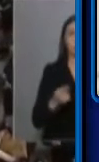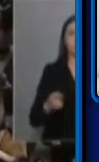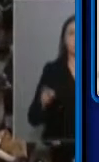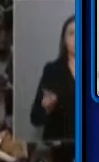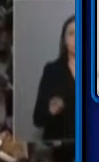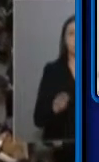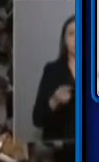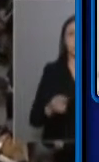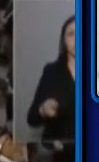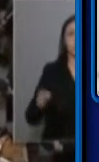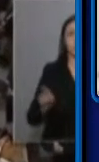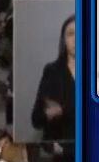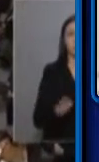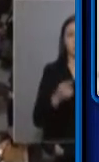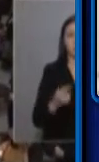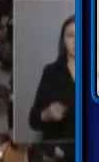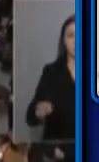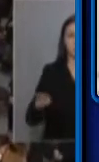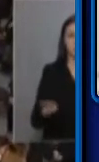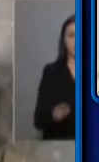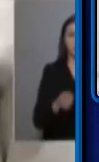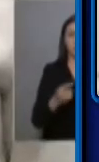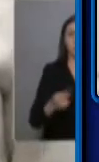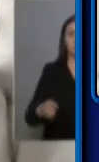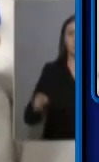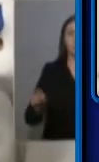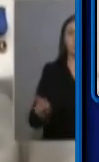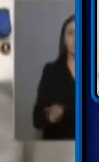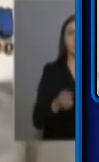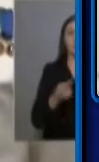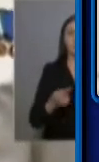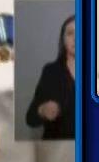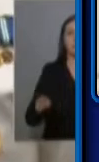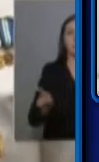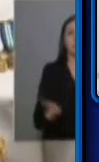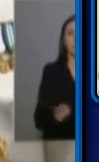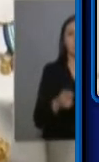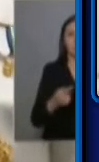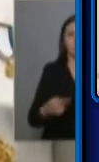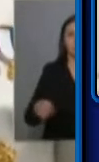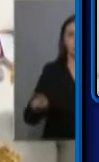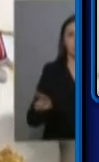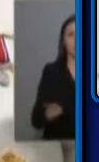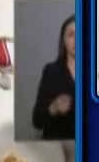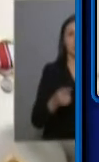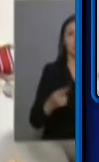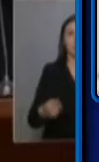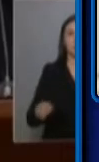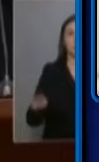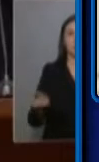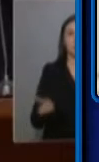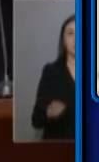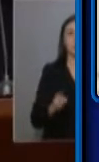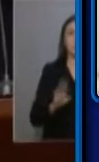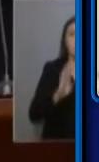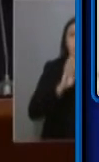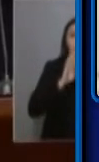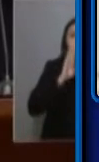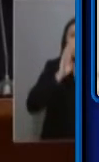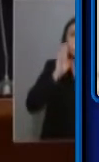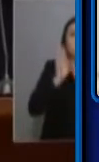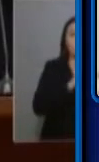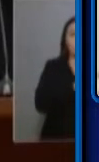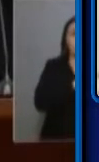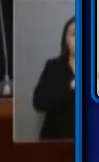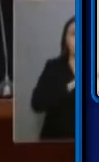años en Chile, por una Cámara más nominal. Para muchos hemos interpretado que eso disminuye los contrapesos necesarios que tiene que haber en el